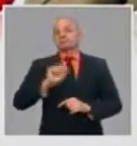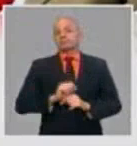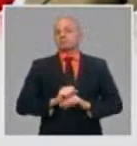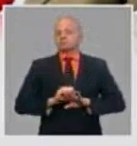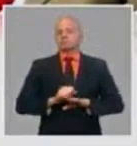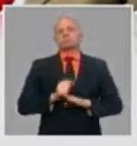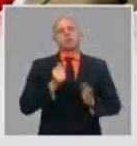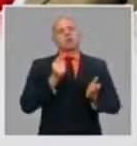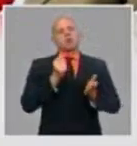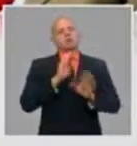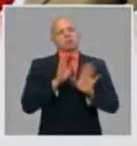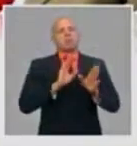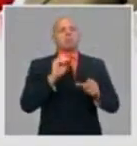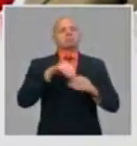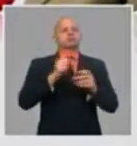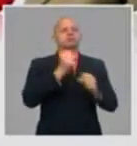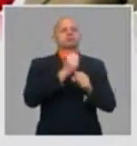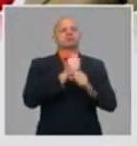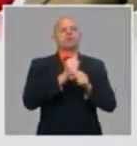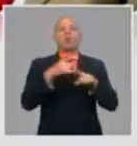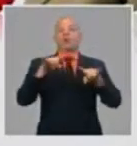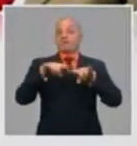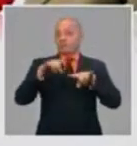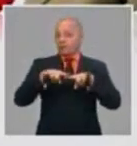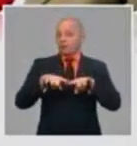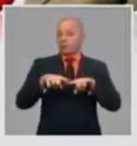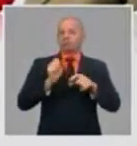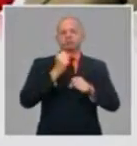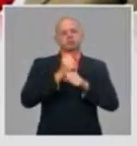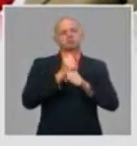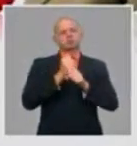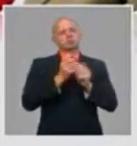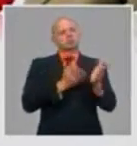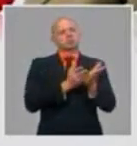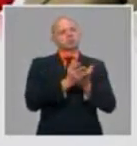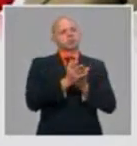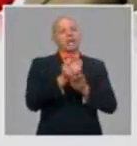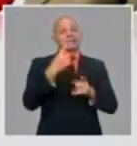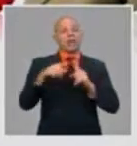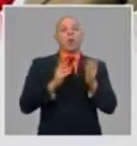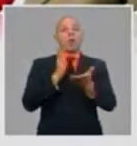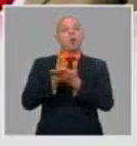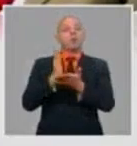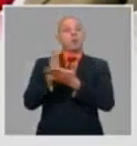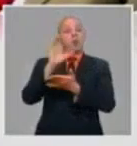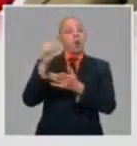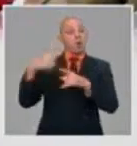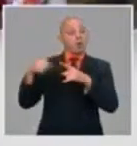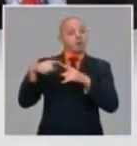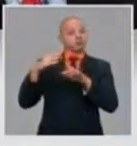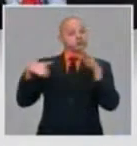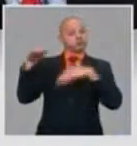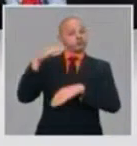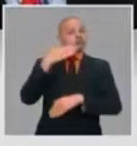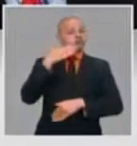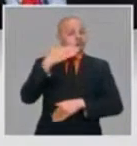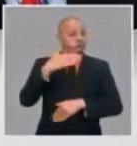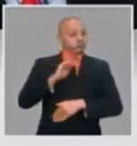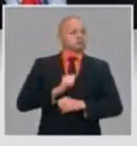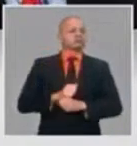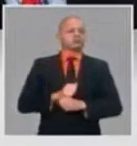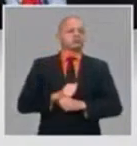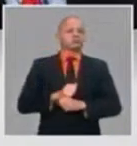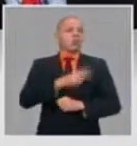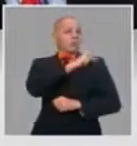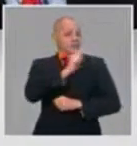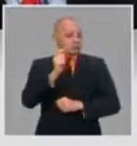y política estadounidense en la Universidad de Pensilvania y en la muy conocida Escuela de Gobierno Kennedy de la Universidad de Harvard. Continuamos.